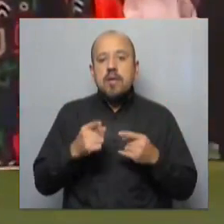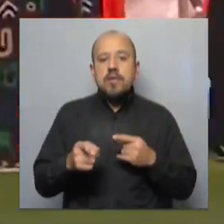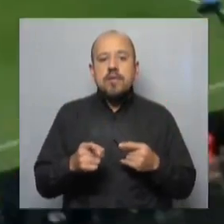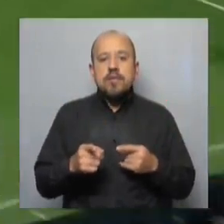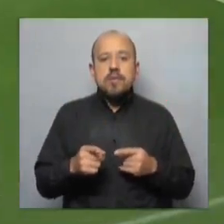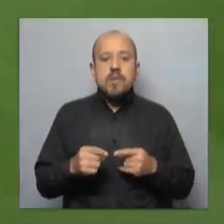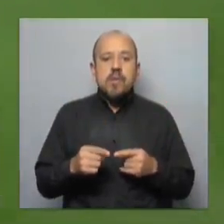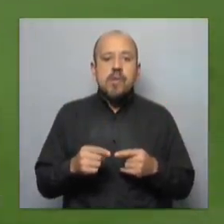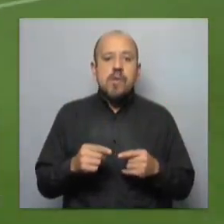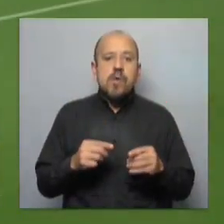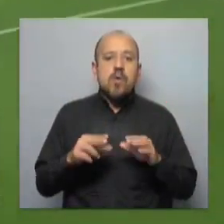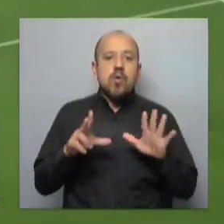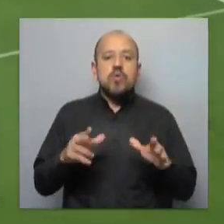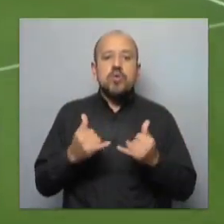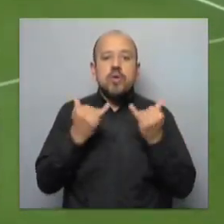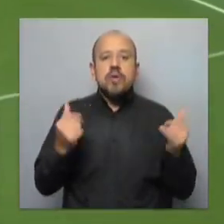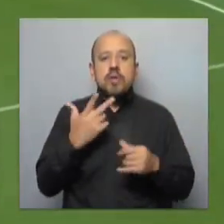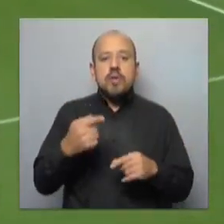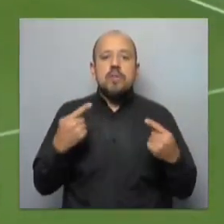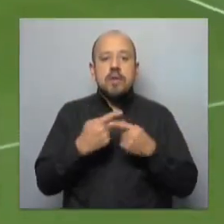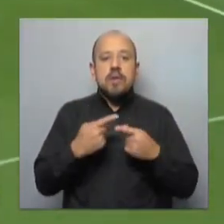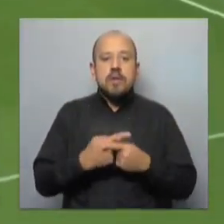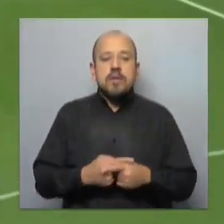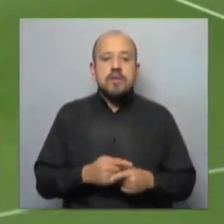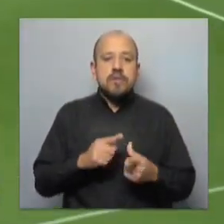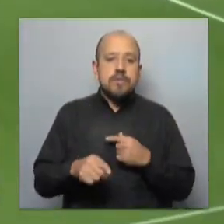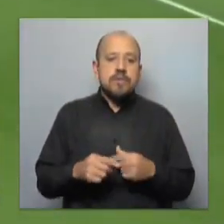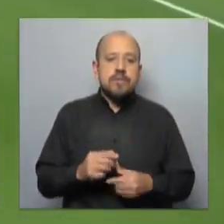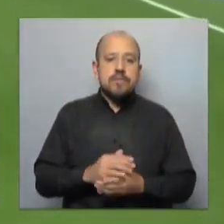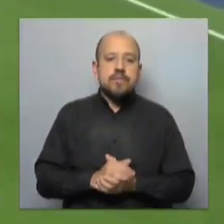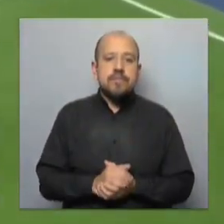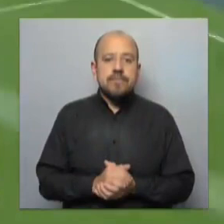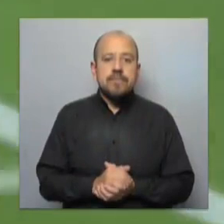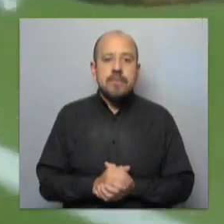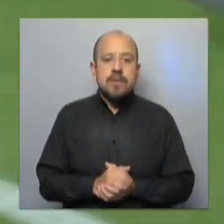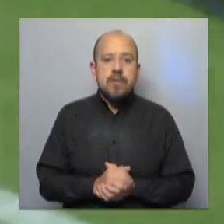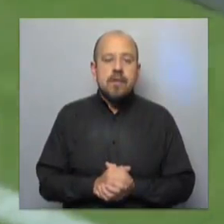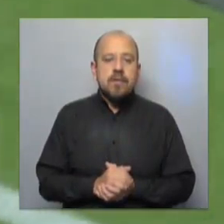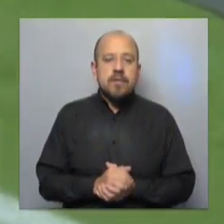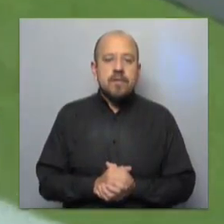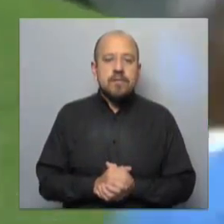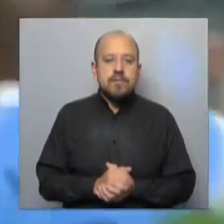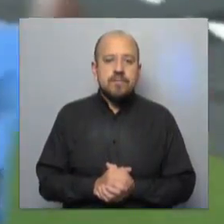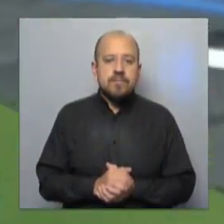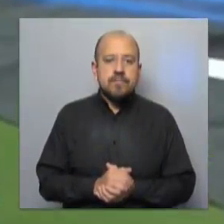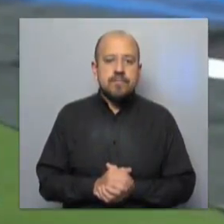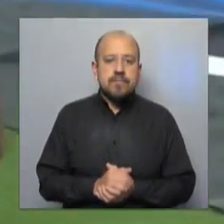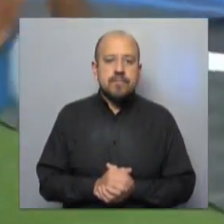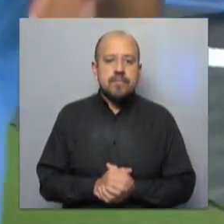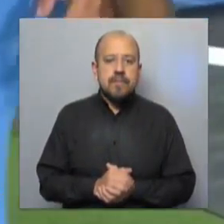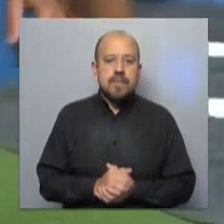18 días tres partidos el primero que pasó el primero que llegó ahí el córner de valorar de un cabezazo de cavani el arquero mexicano